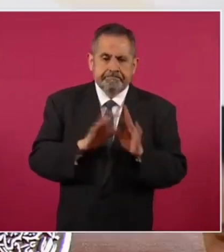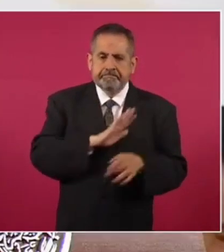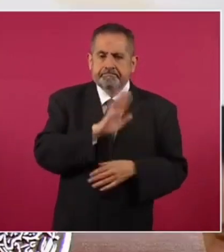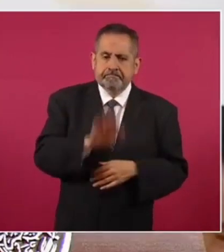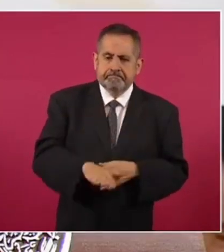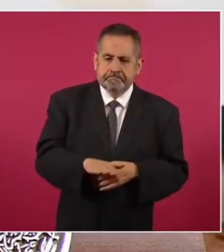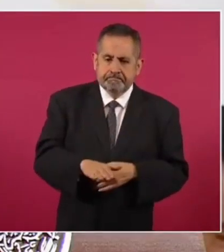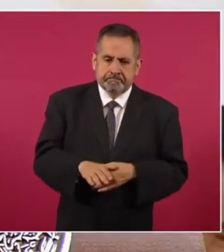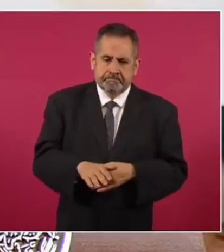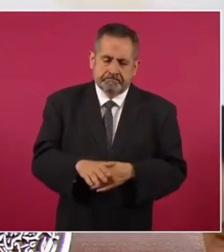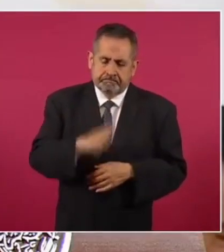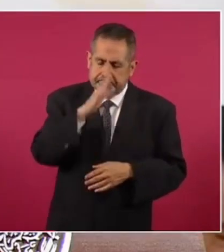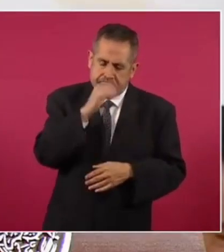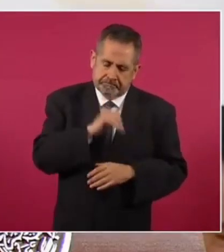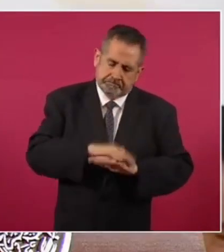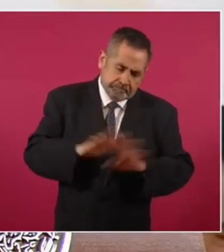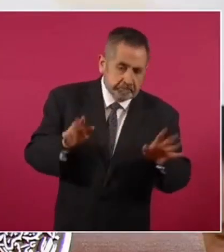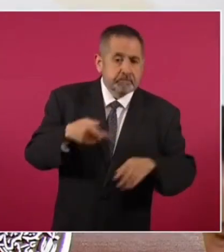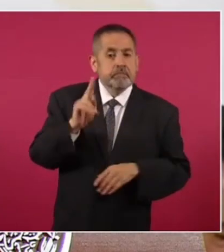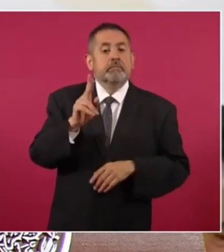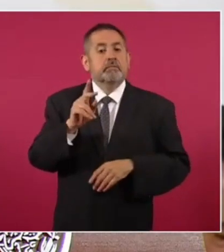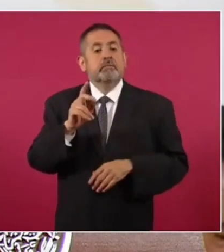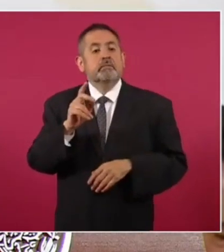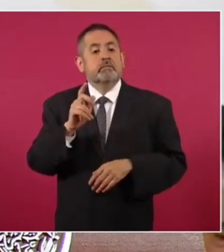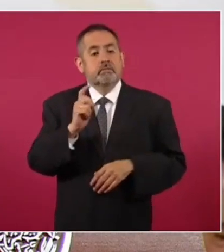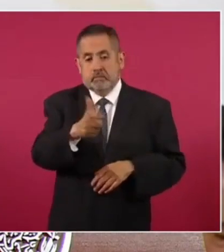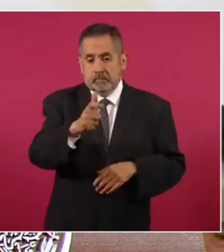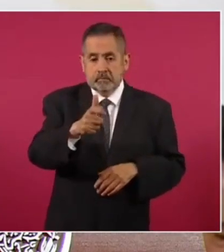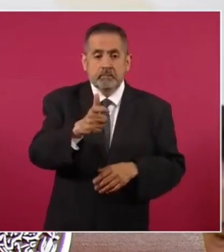pues ya difícil, ¿no? Pero